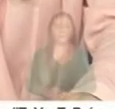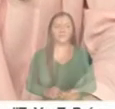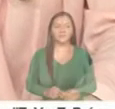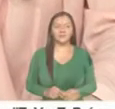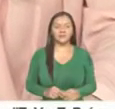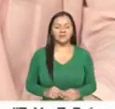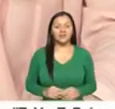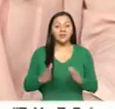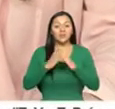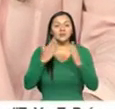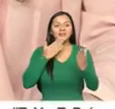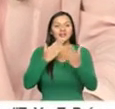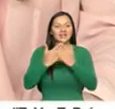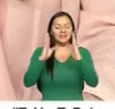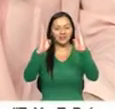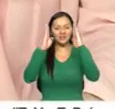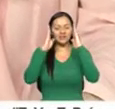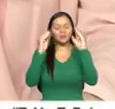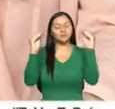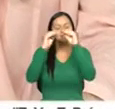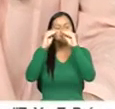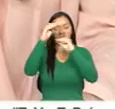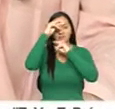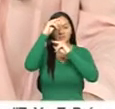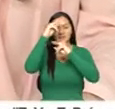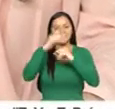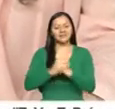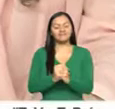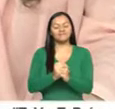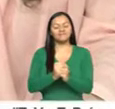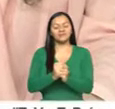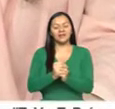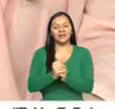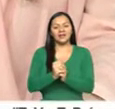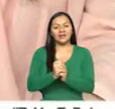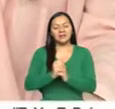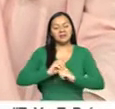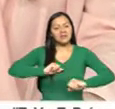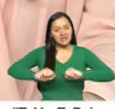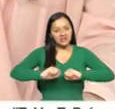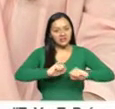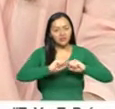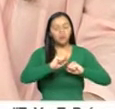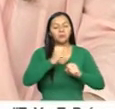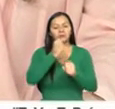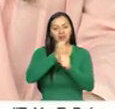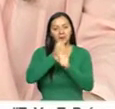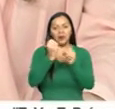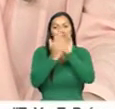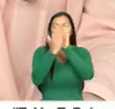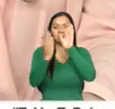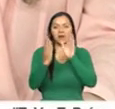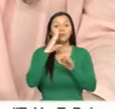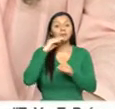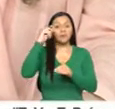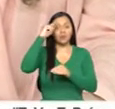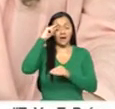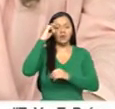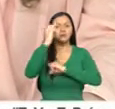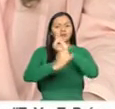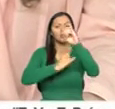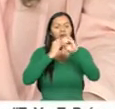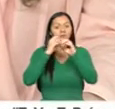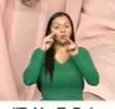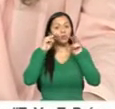Muchas gracias por su fiel sintonía. Tenemos más información. La imagen y gestión del presidente Rafael Correa a nivel internacional